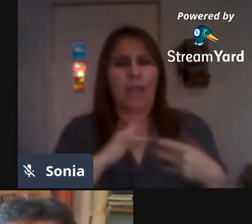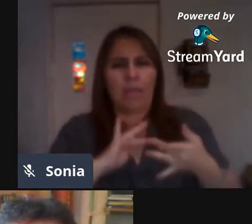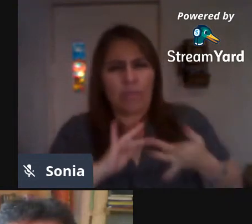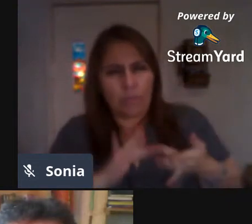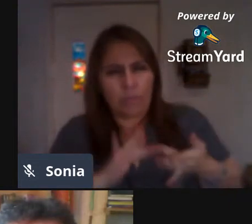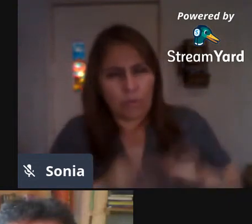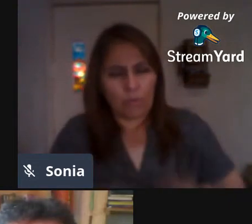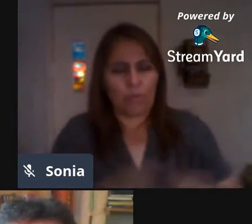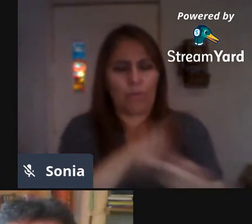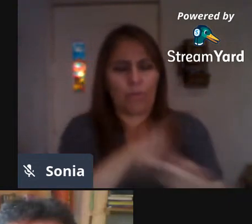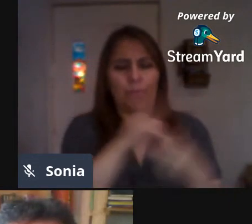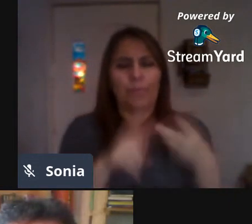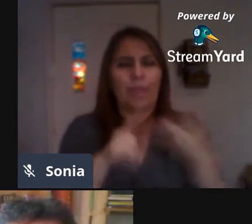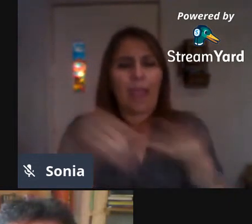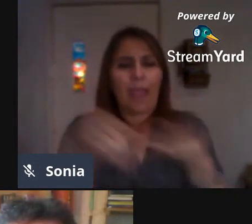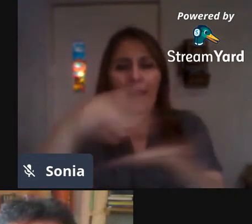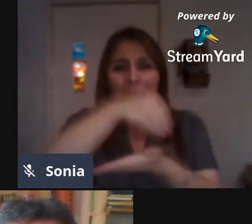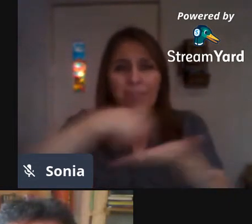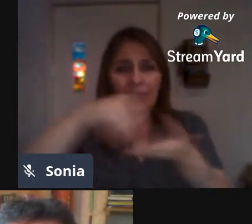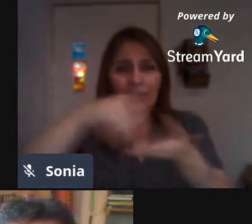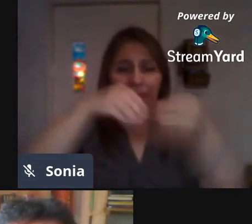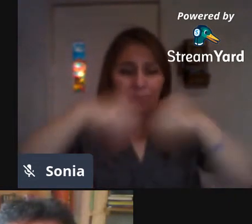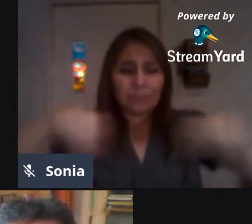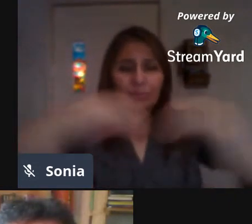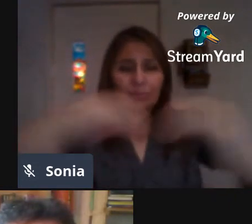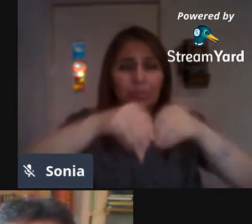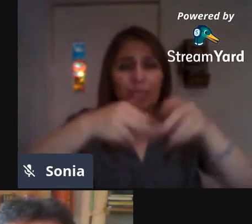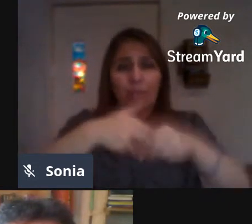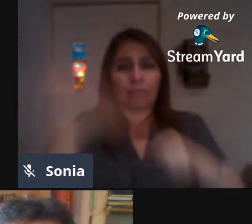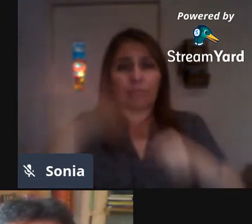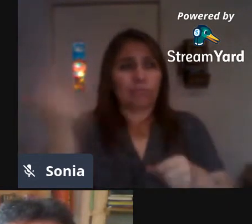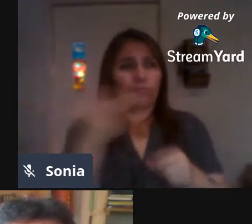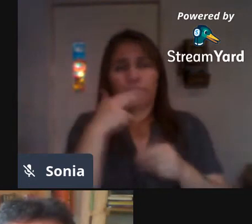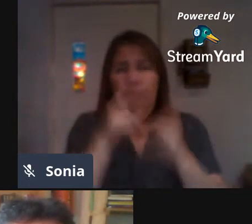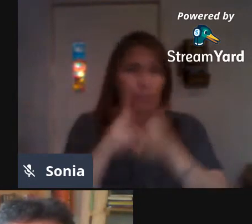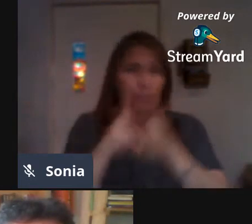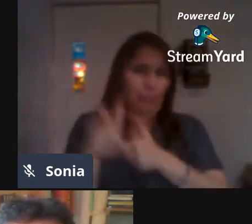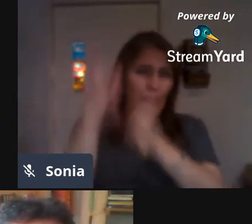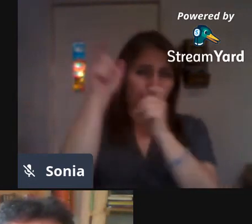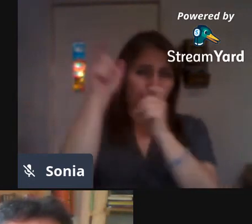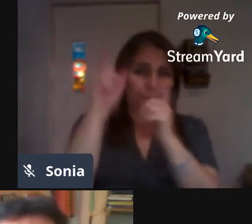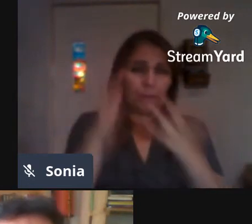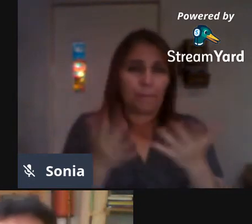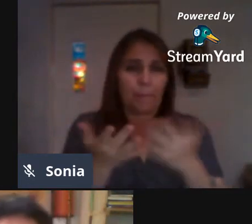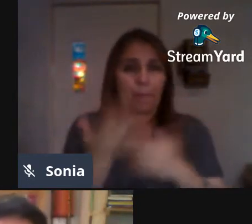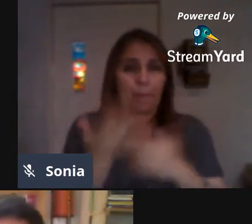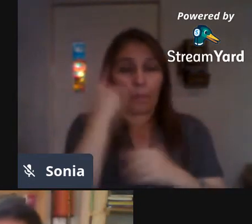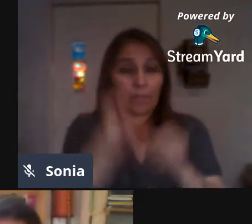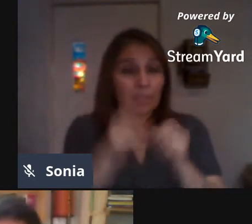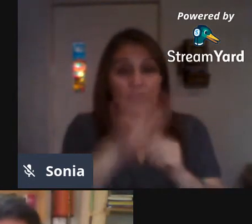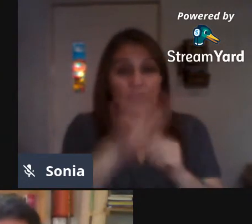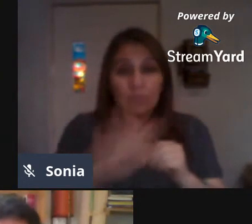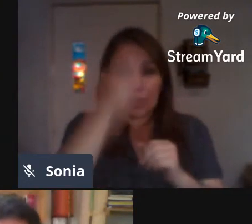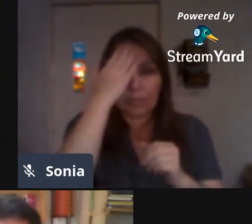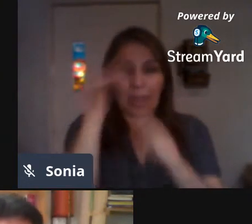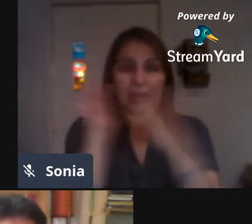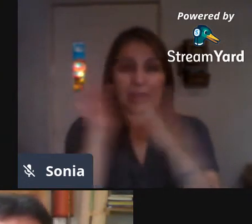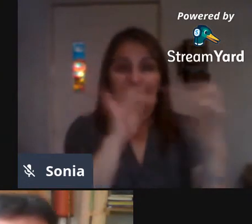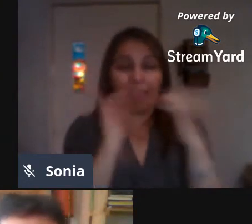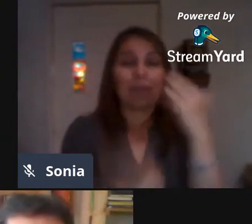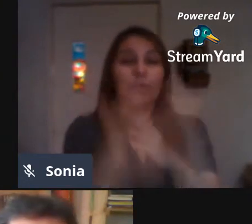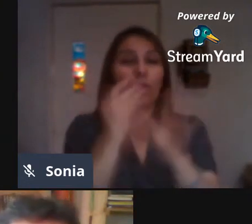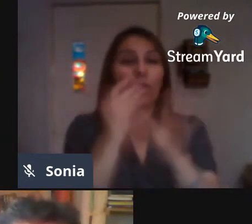entonces la noche hablábamos de estos éxitos supieran que nuestra guerra empezó con una hilera de campesinos con